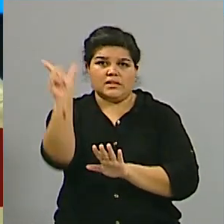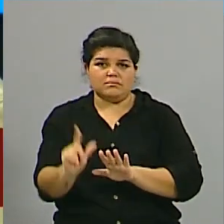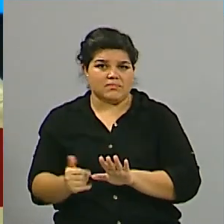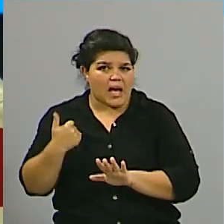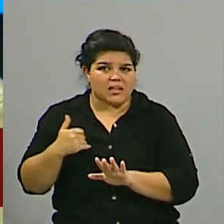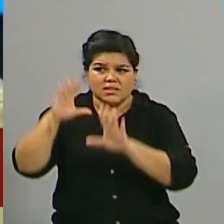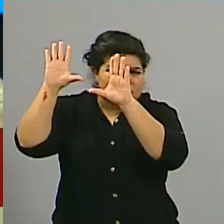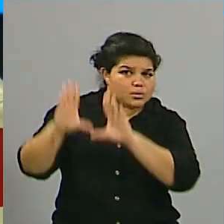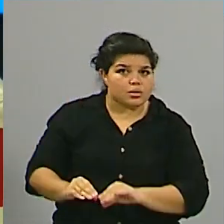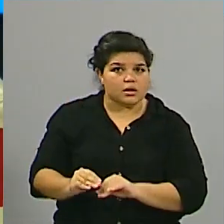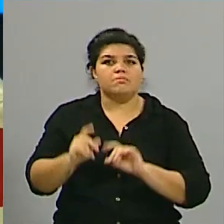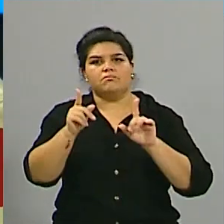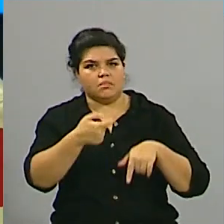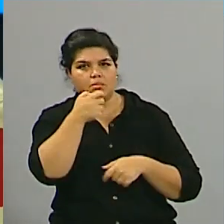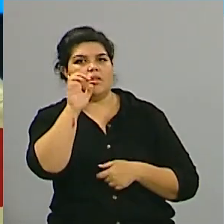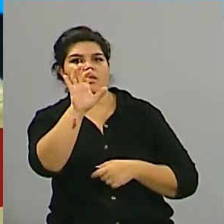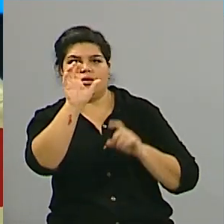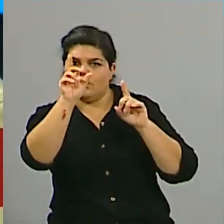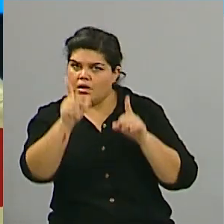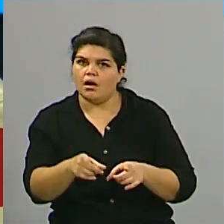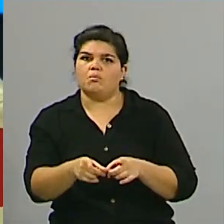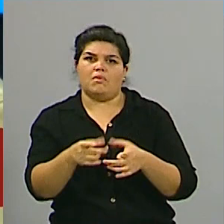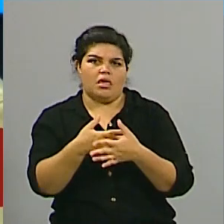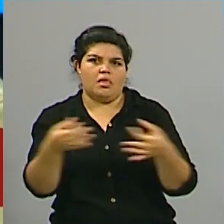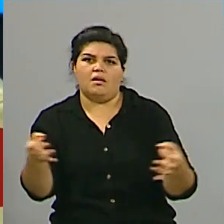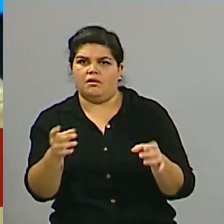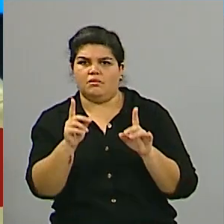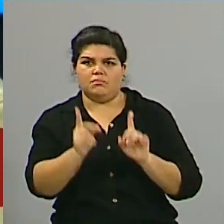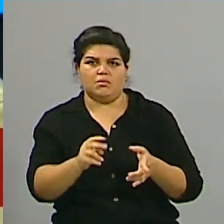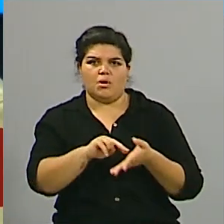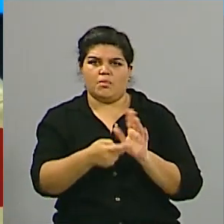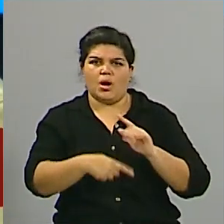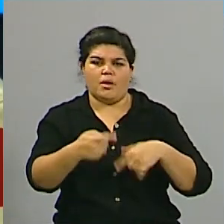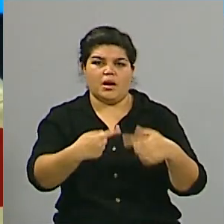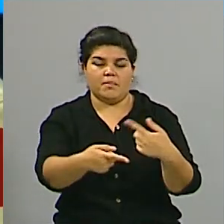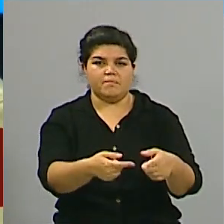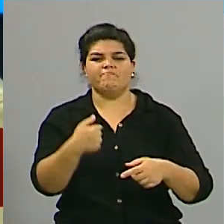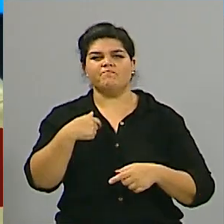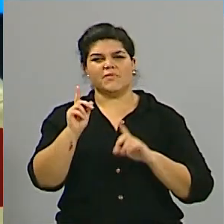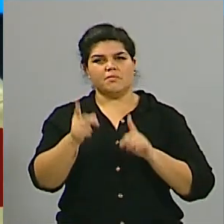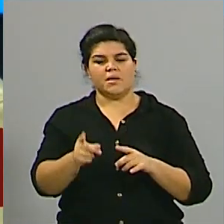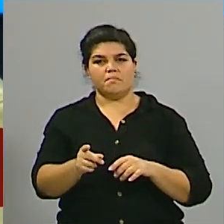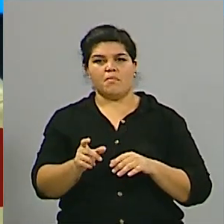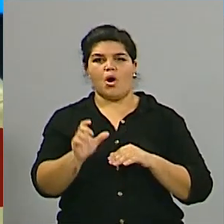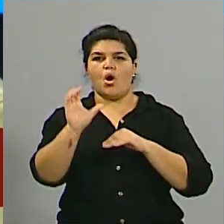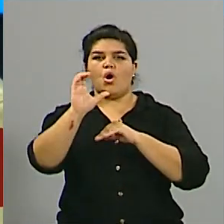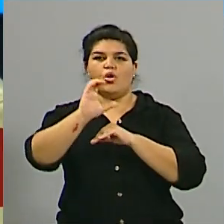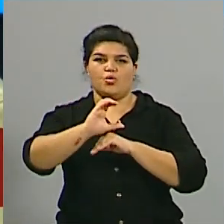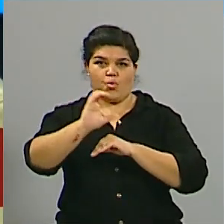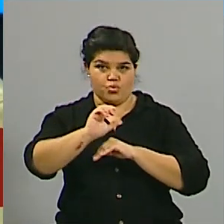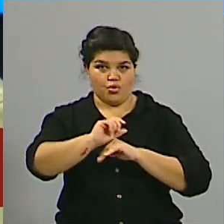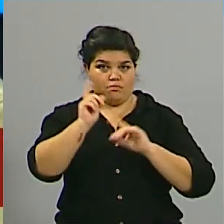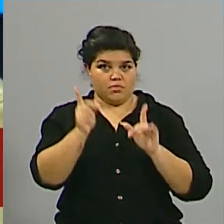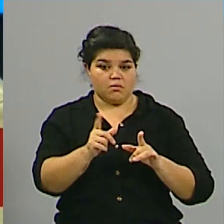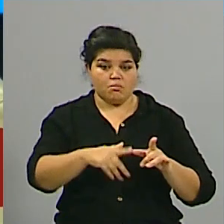provincia. Yo recorro las 3 provincias de Cuyo y Mendoza era la perla de Cuyo y la verdad